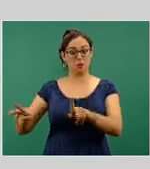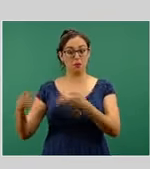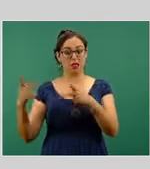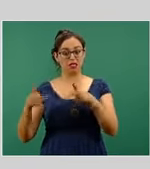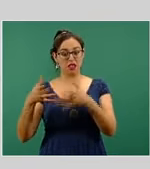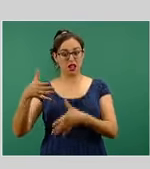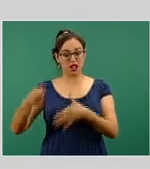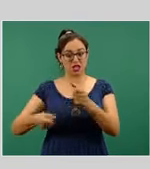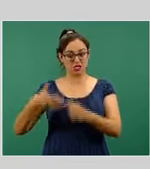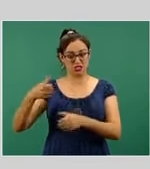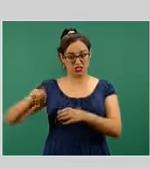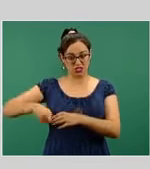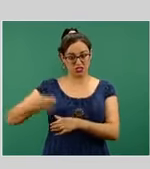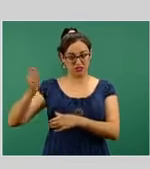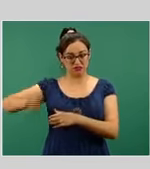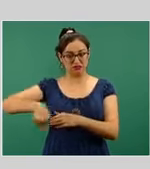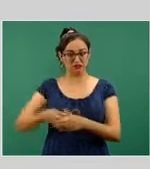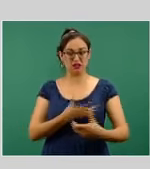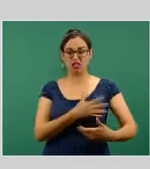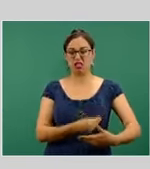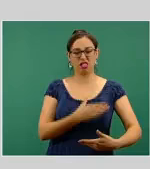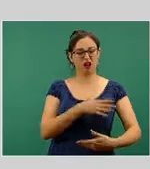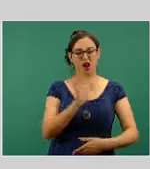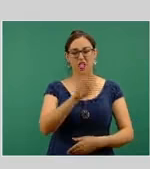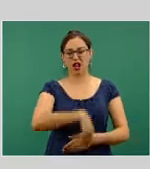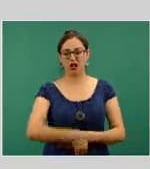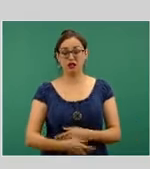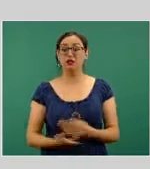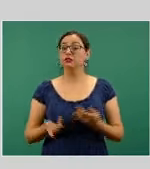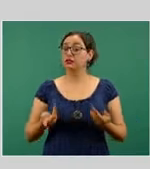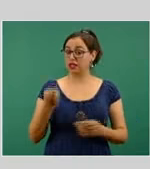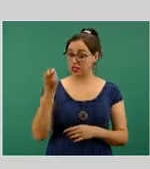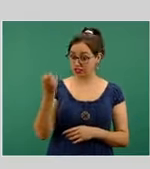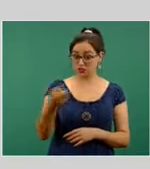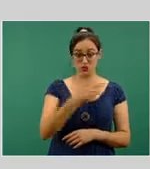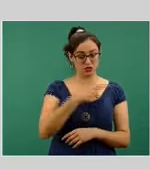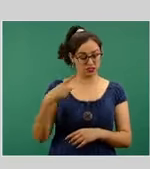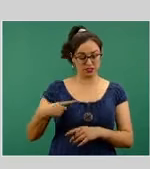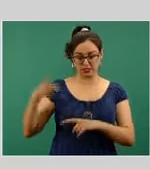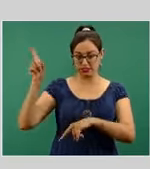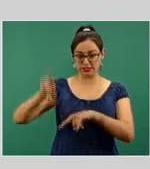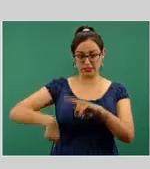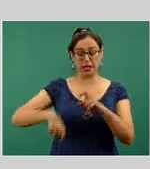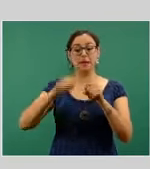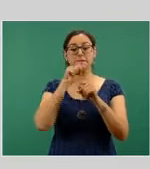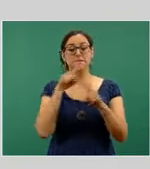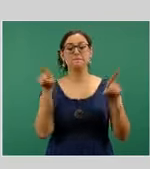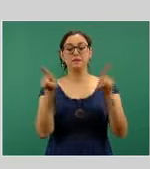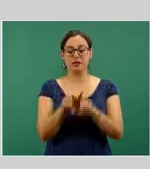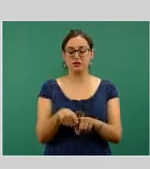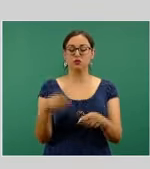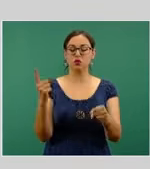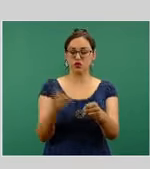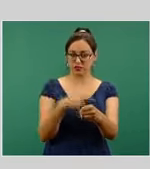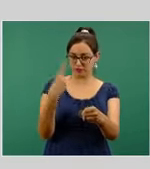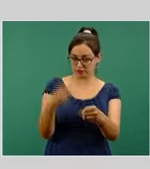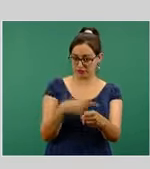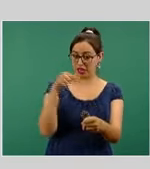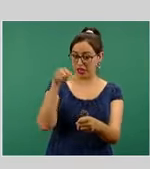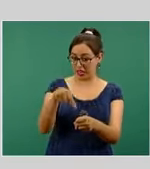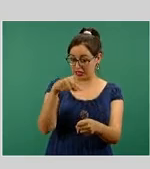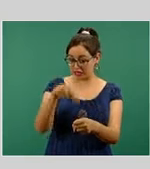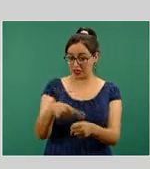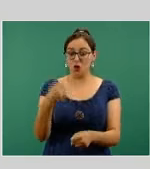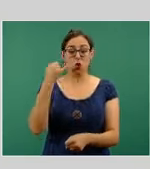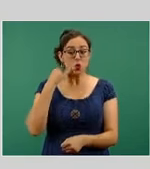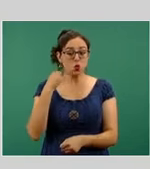señaló la importancia de tomar medidas de alto impacto, por ejemplo, los impuestos a bebidas azucaradas, la regulación del marketing y los